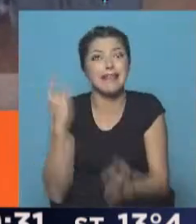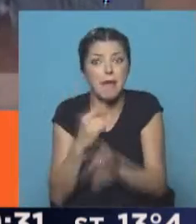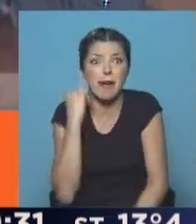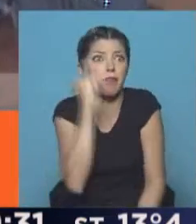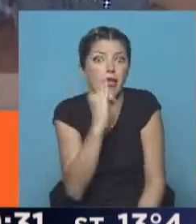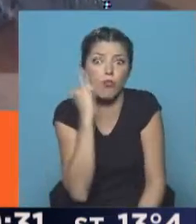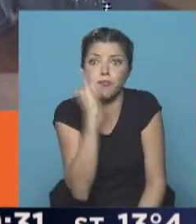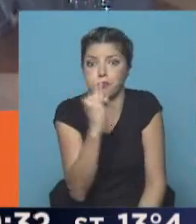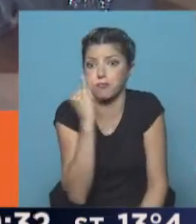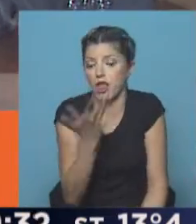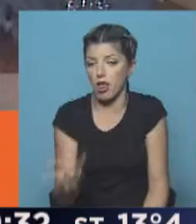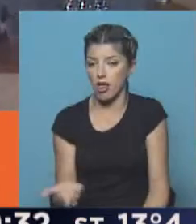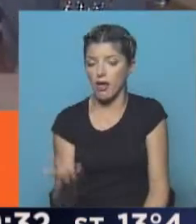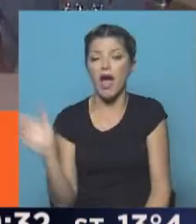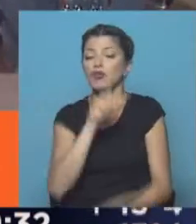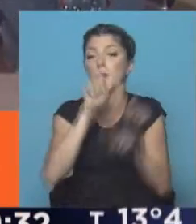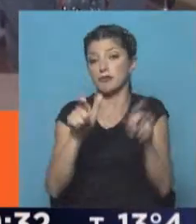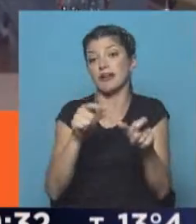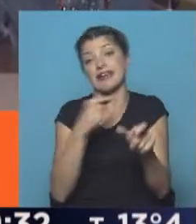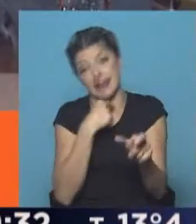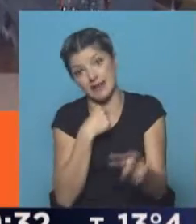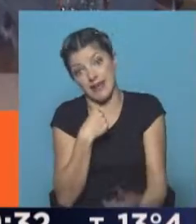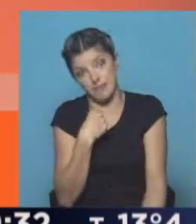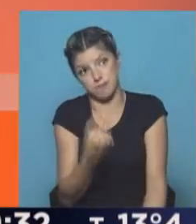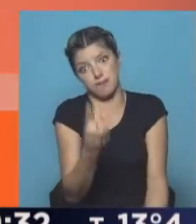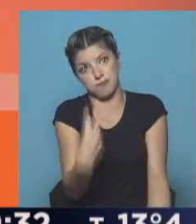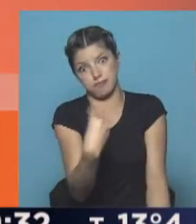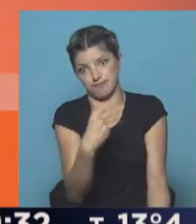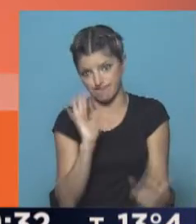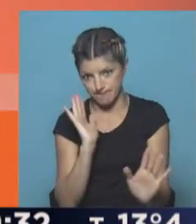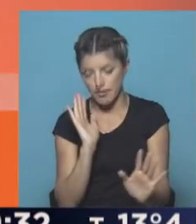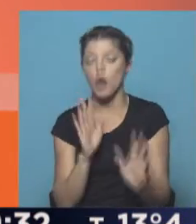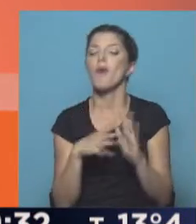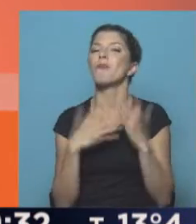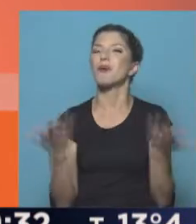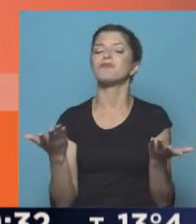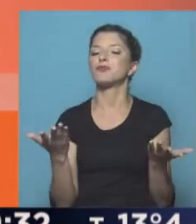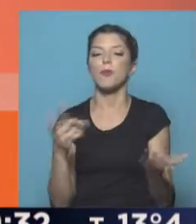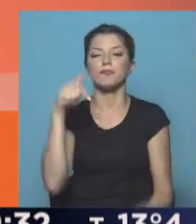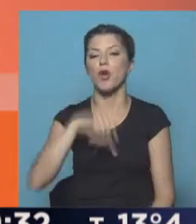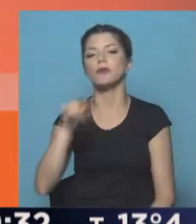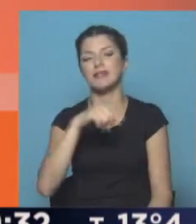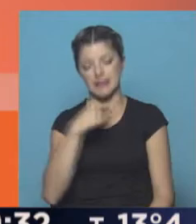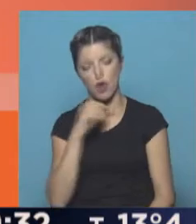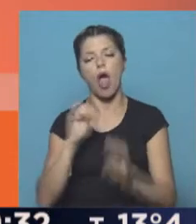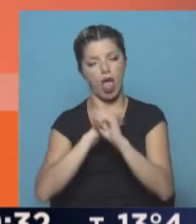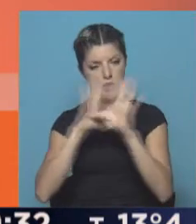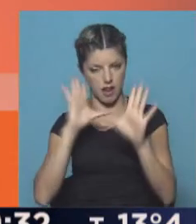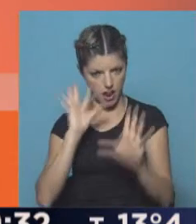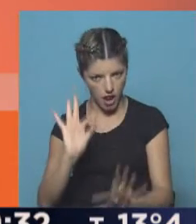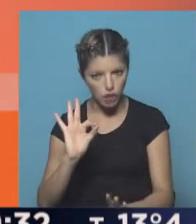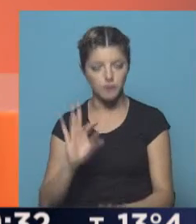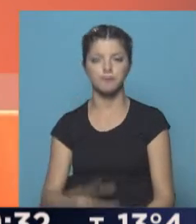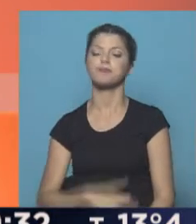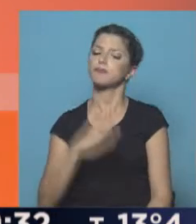de decir a todos los que querían escuchar. Por eso también hoy tampoco quiero hacer una aclaración. Nosotros